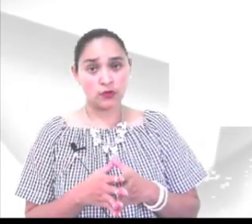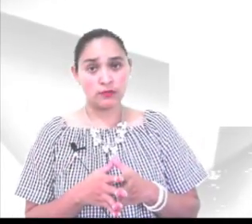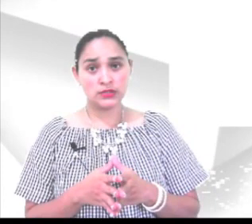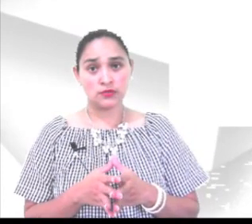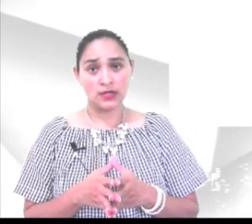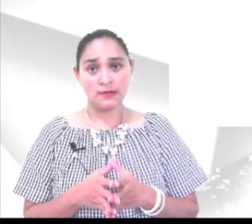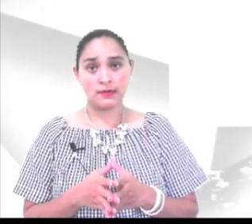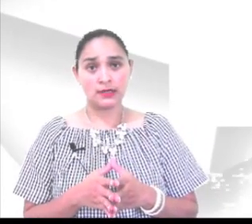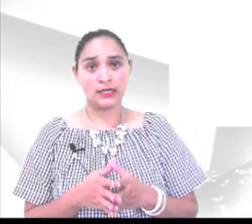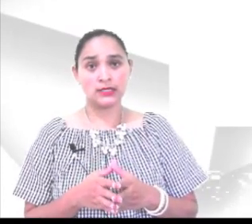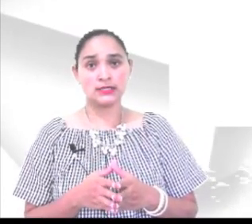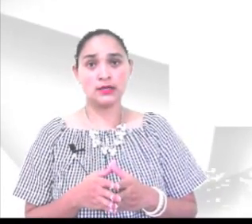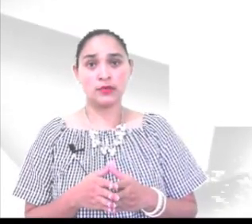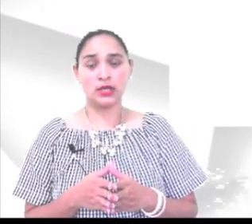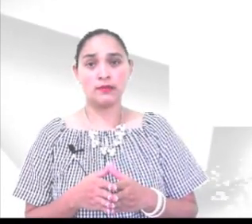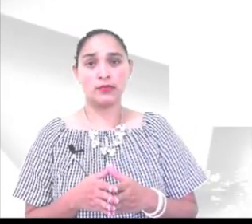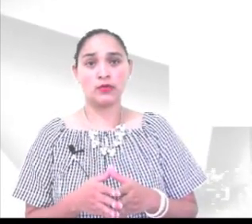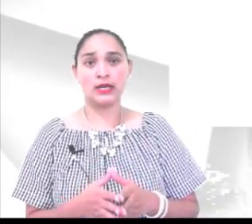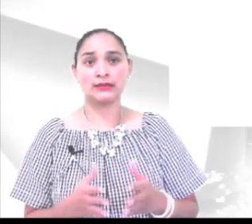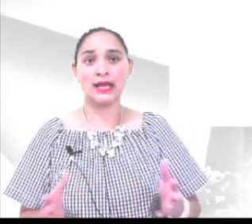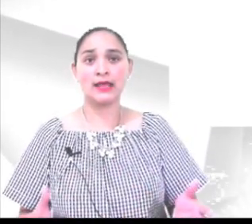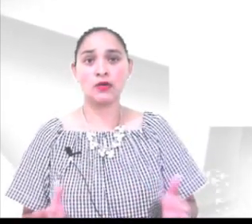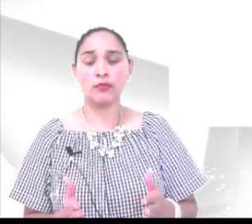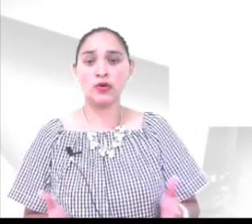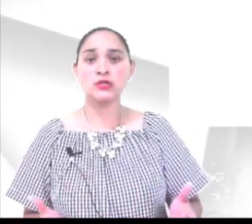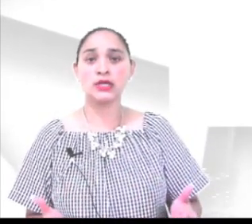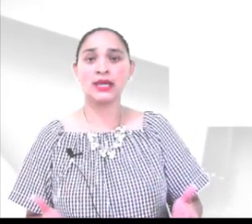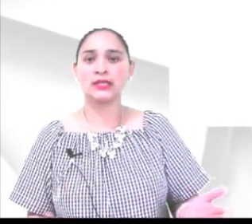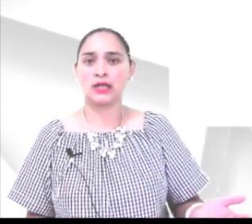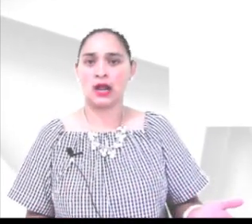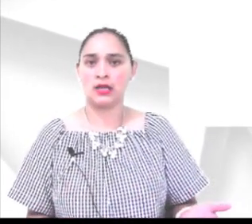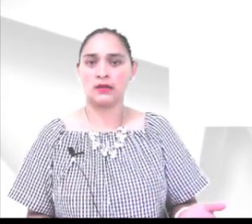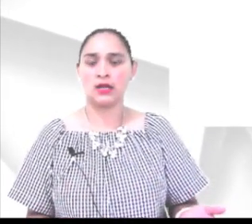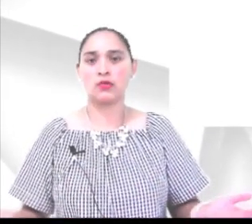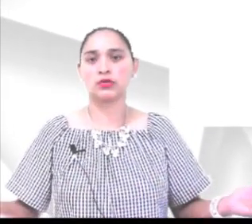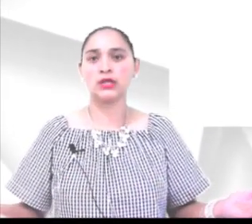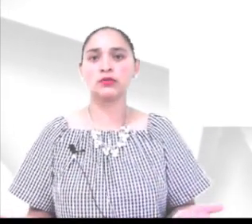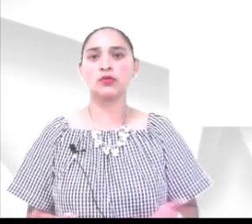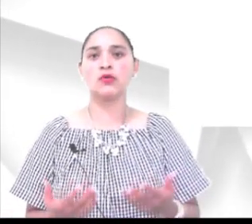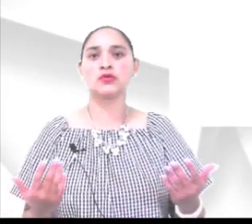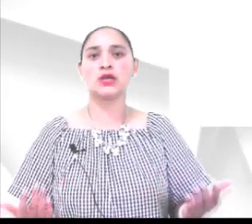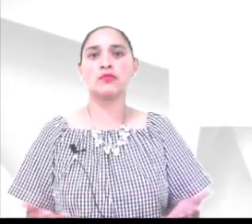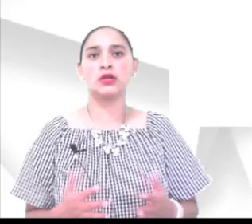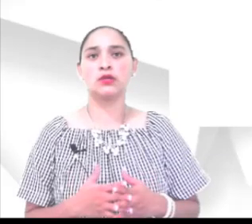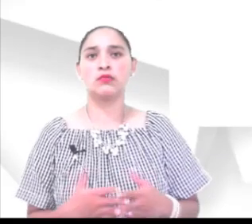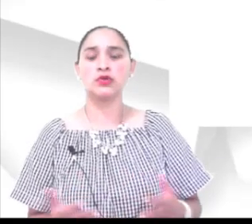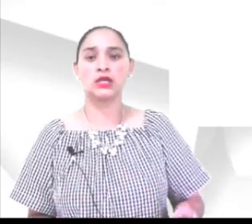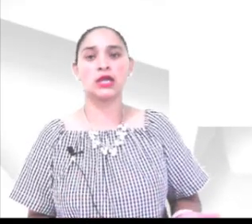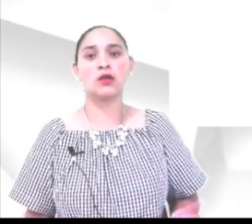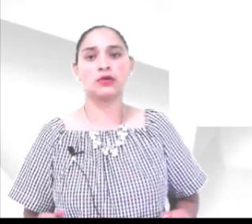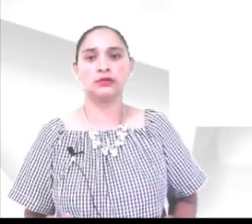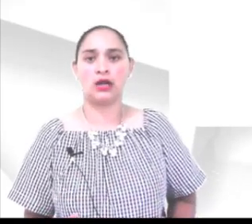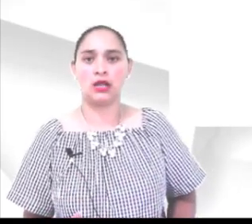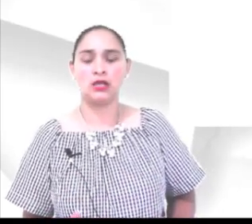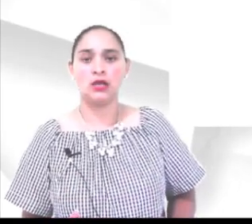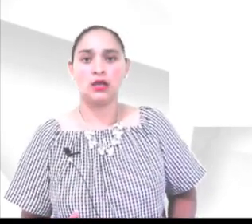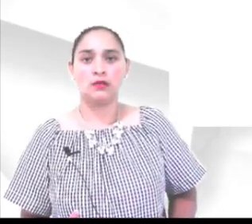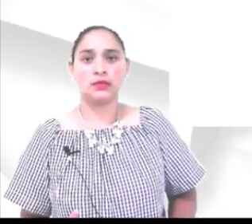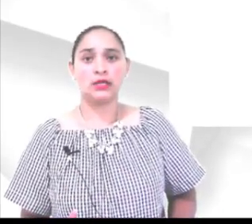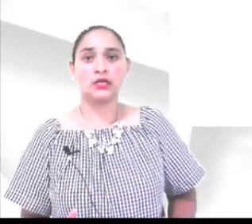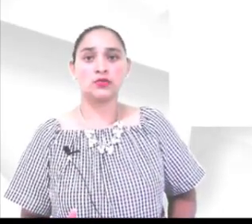hombre, como yo lo mencionaba, ¿verdad? Es decir, por ejemplo, la tala de los bosques, ¿qué trae? El cortar todos los árboles de un bosque, ¿qué es lo que